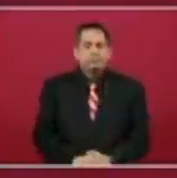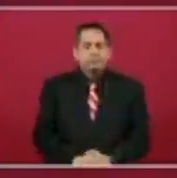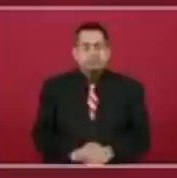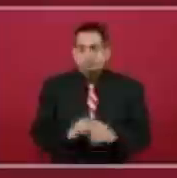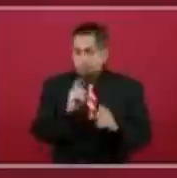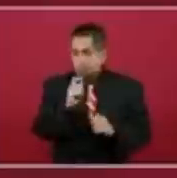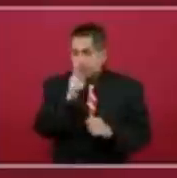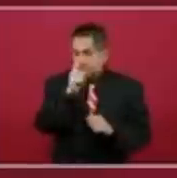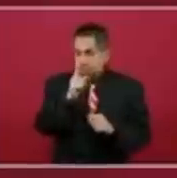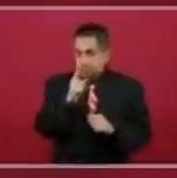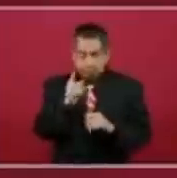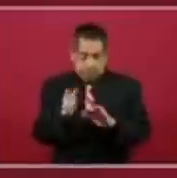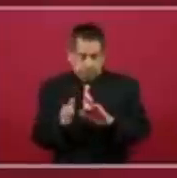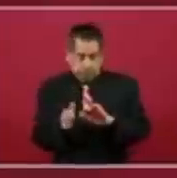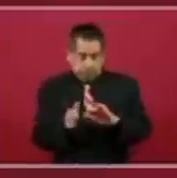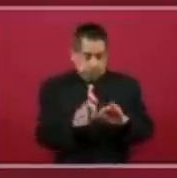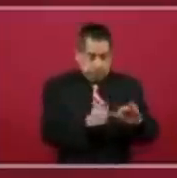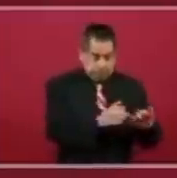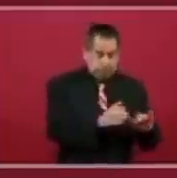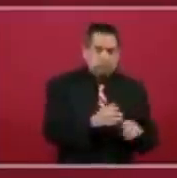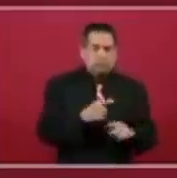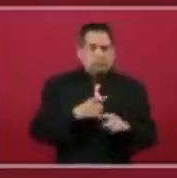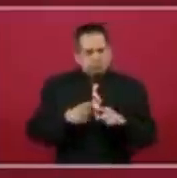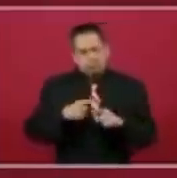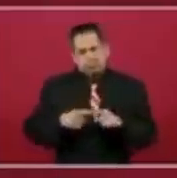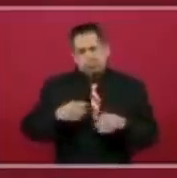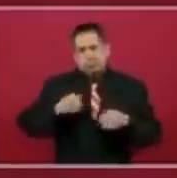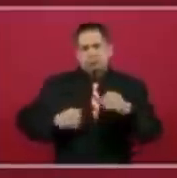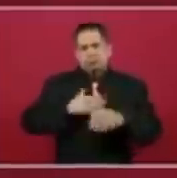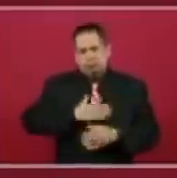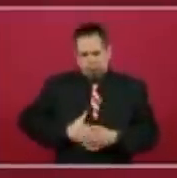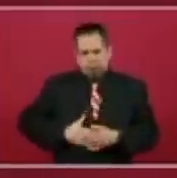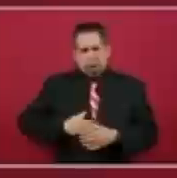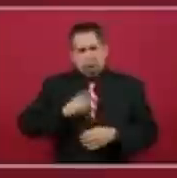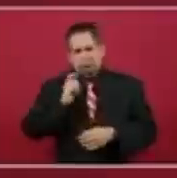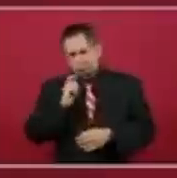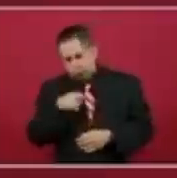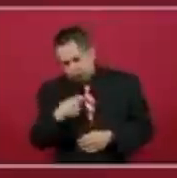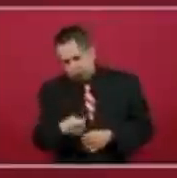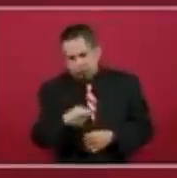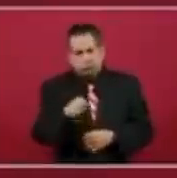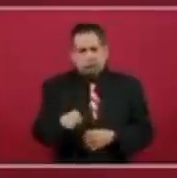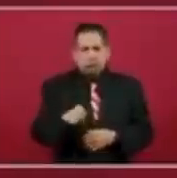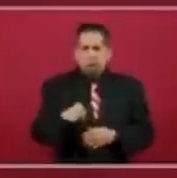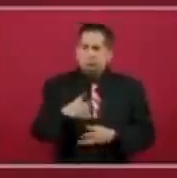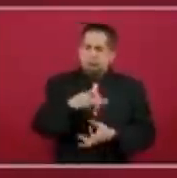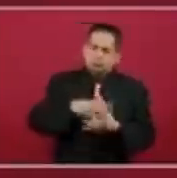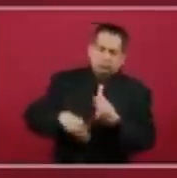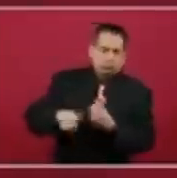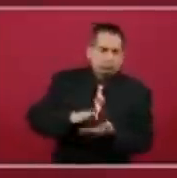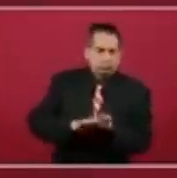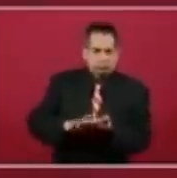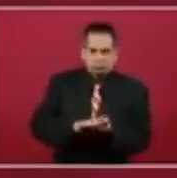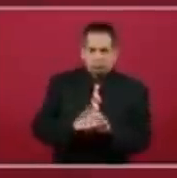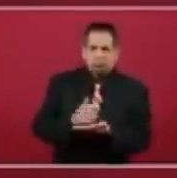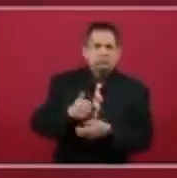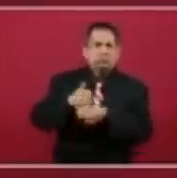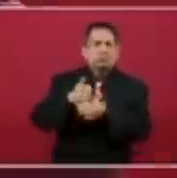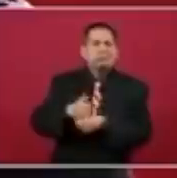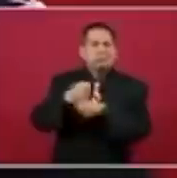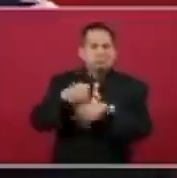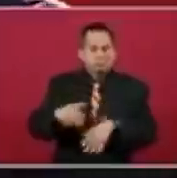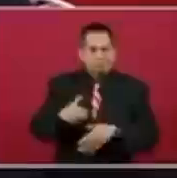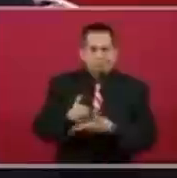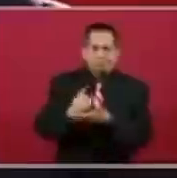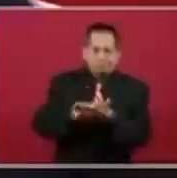Independientemente de la impartición de justicia, de la reparación de los daños, independientemente